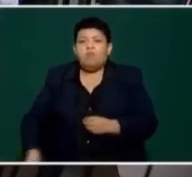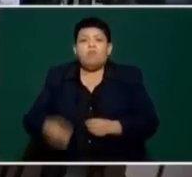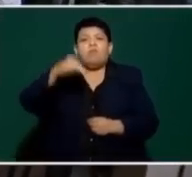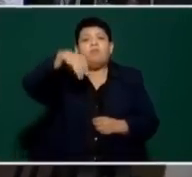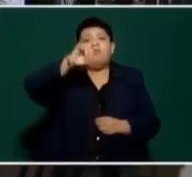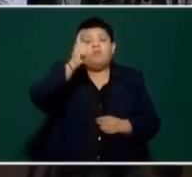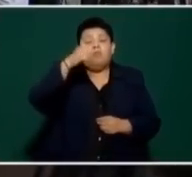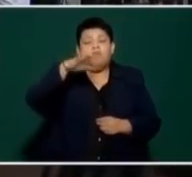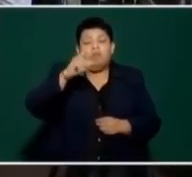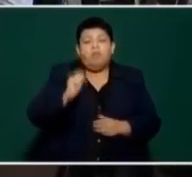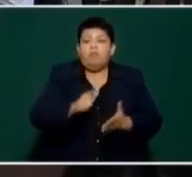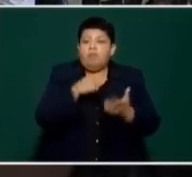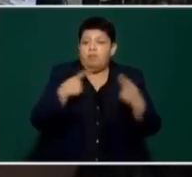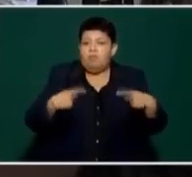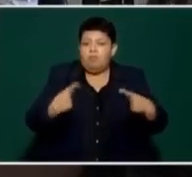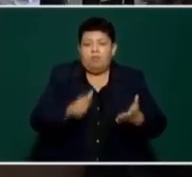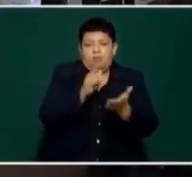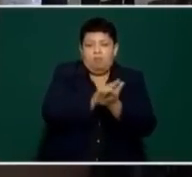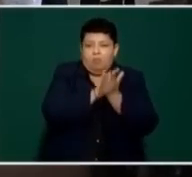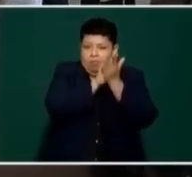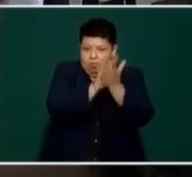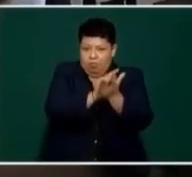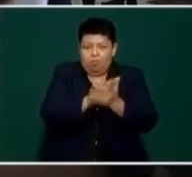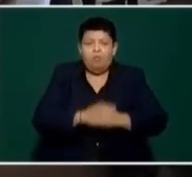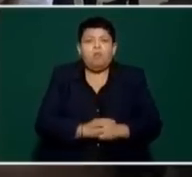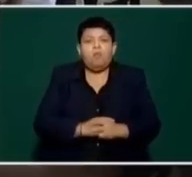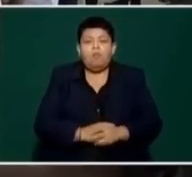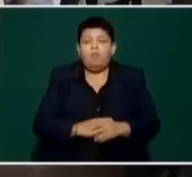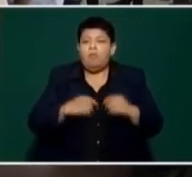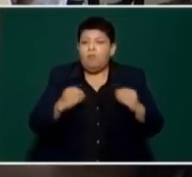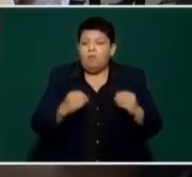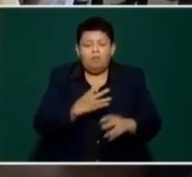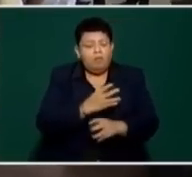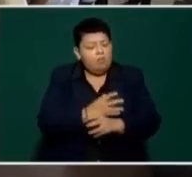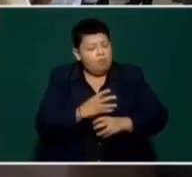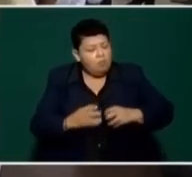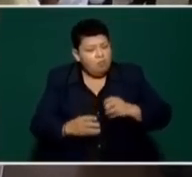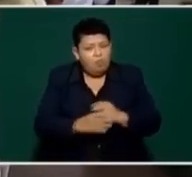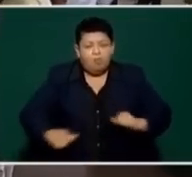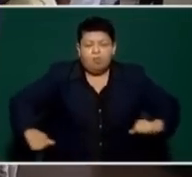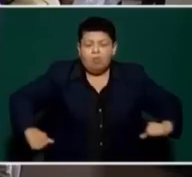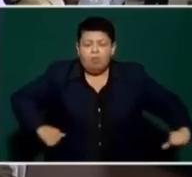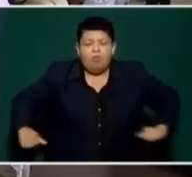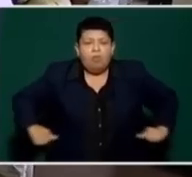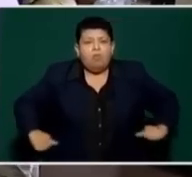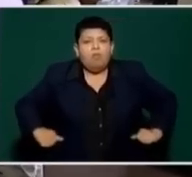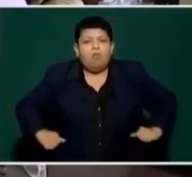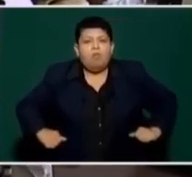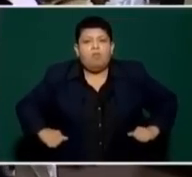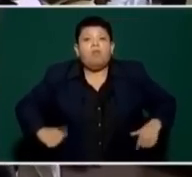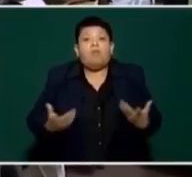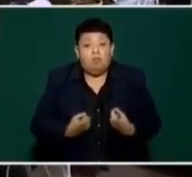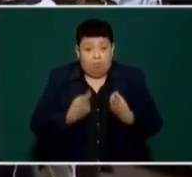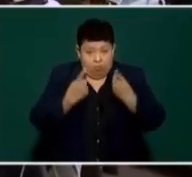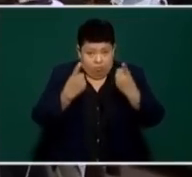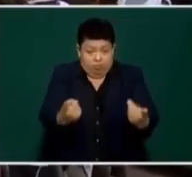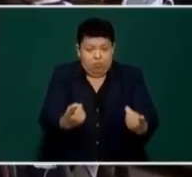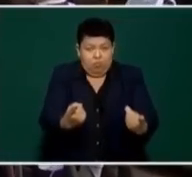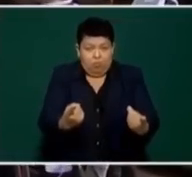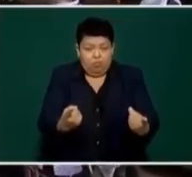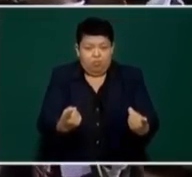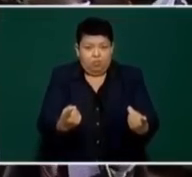y locales. Entonces hay toda una serie de acciones que conllevan a este